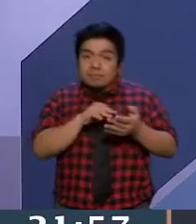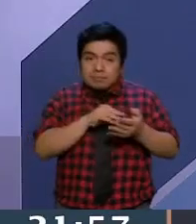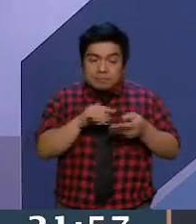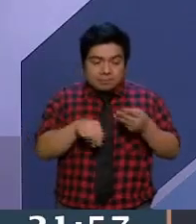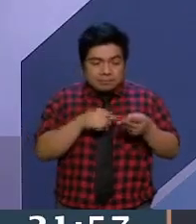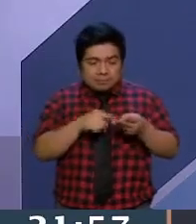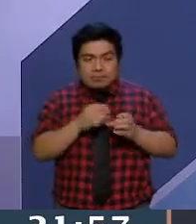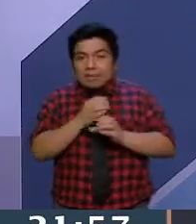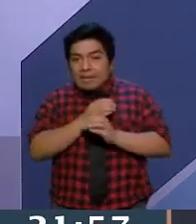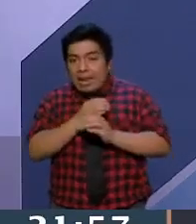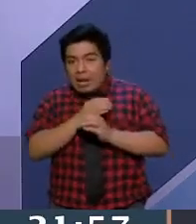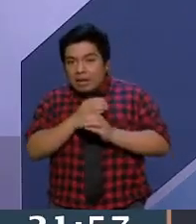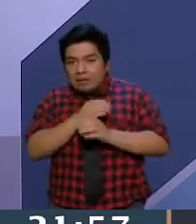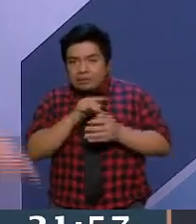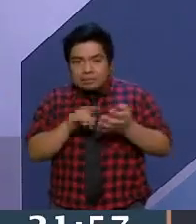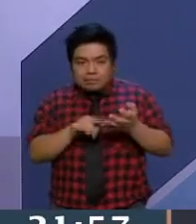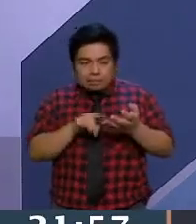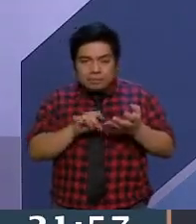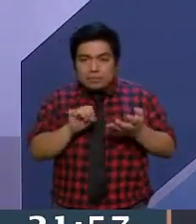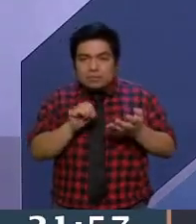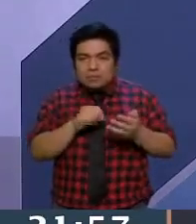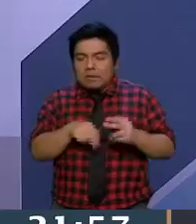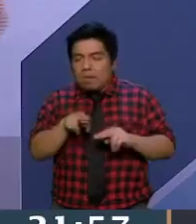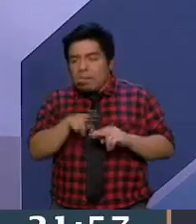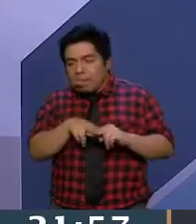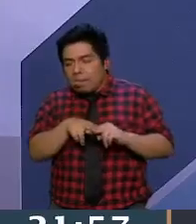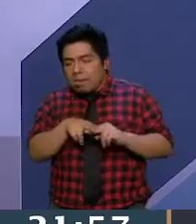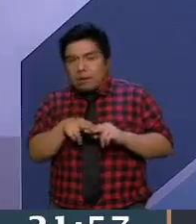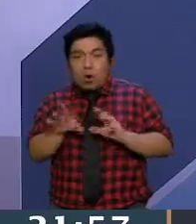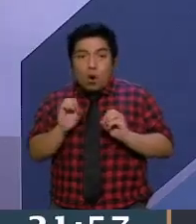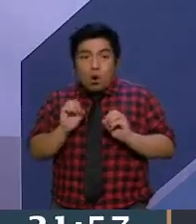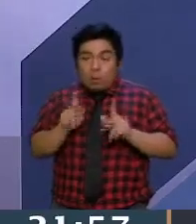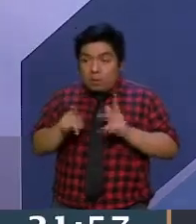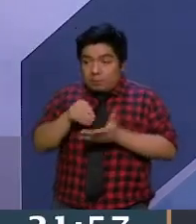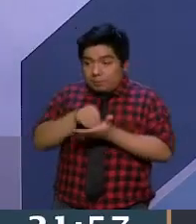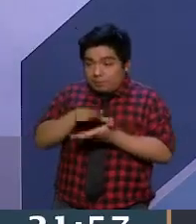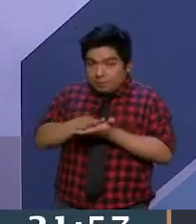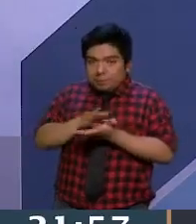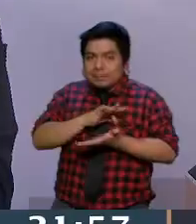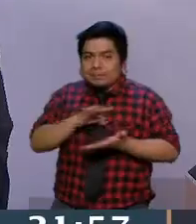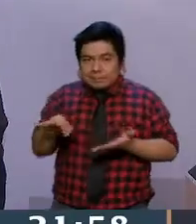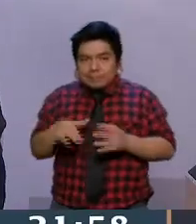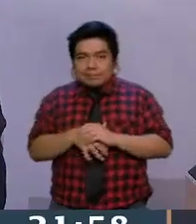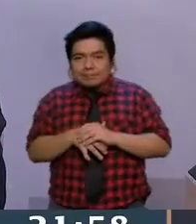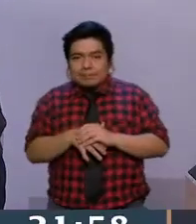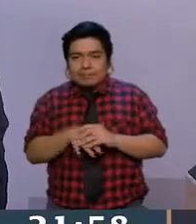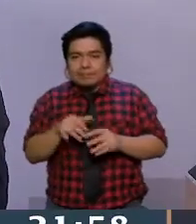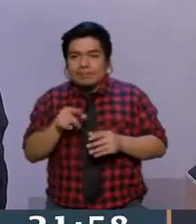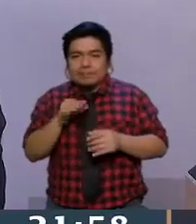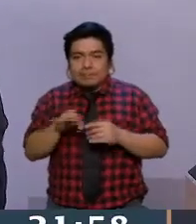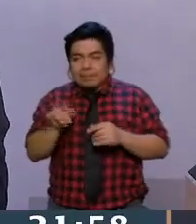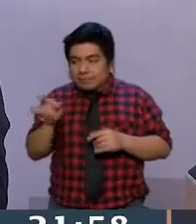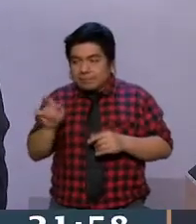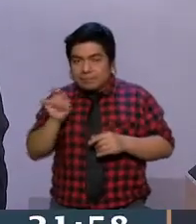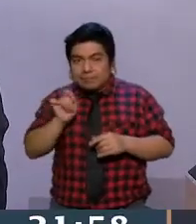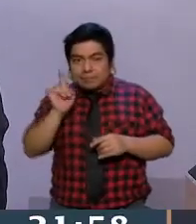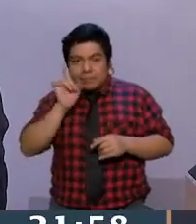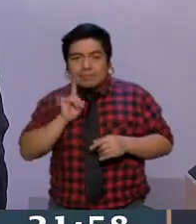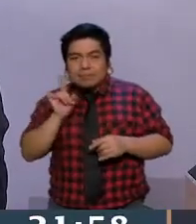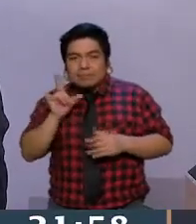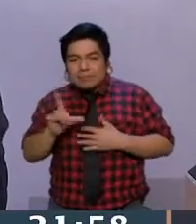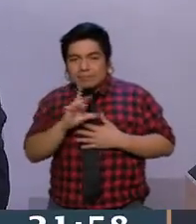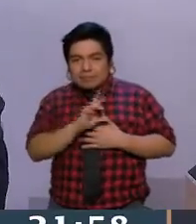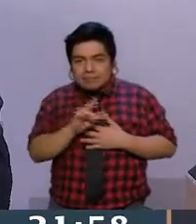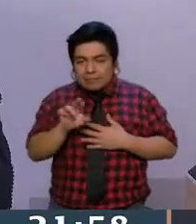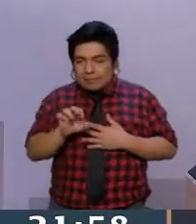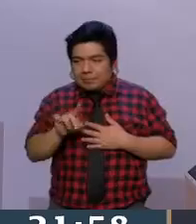echarte un cafecito, hasta para tener una date, está genial. Fíjate que sí, la última date que tuve con mi novia fue precisamente ahí en el Centro Cultural